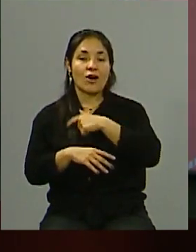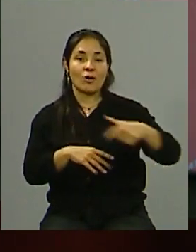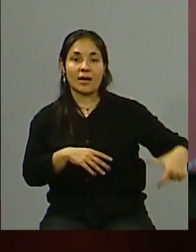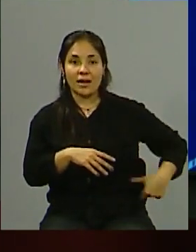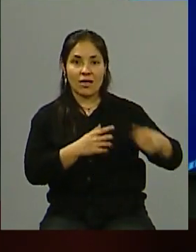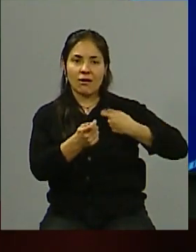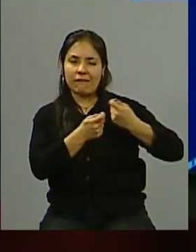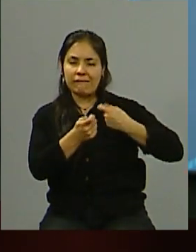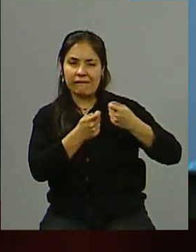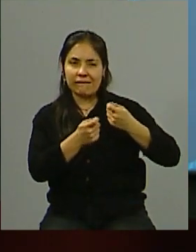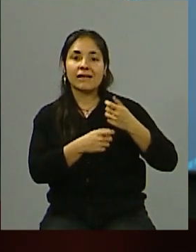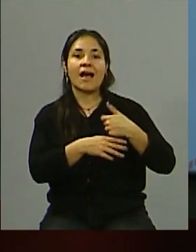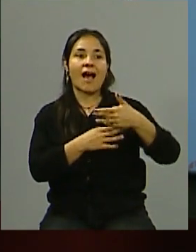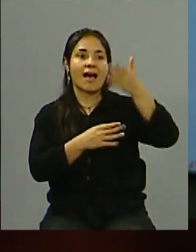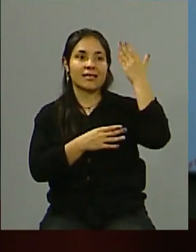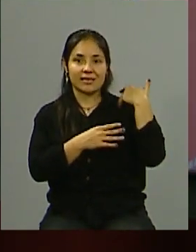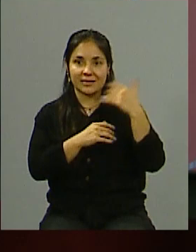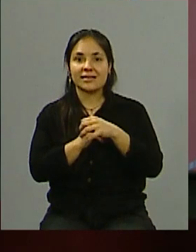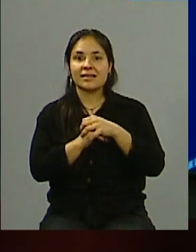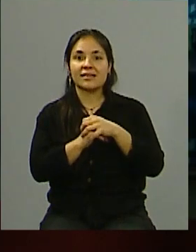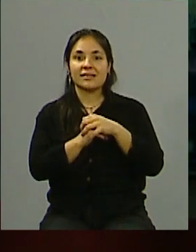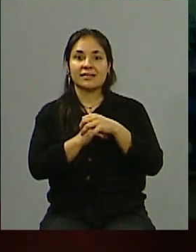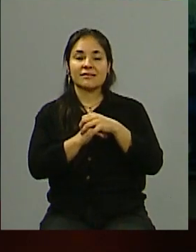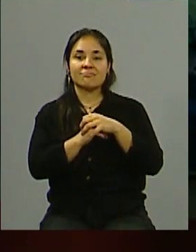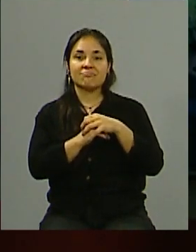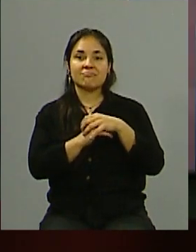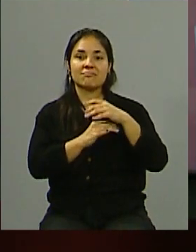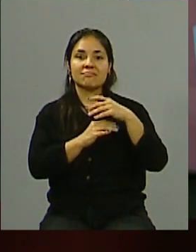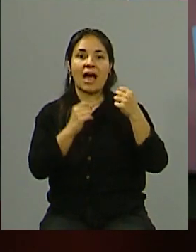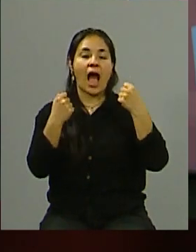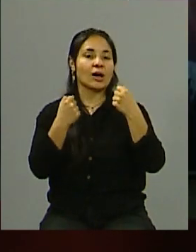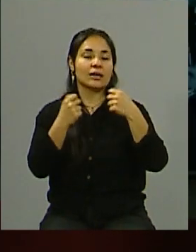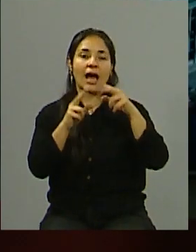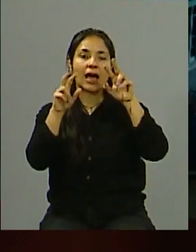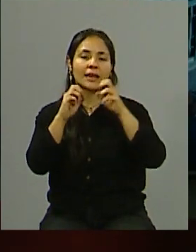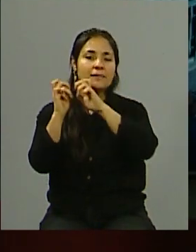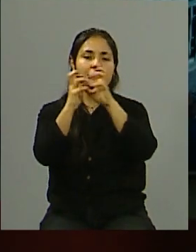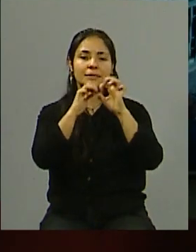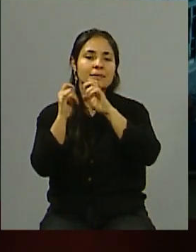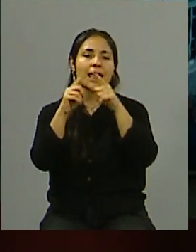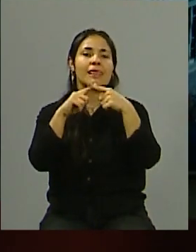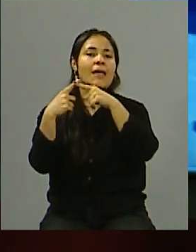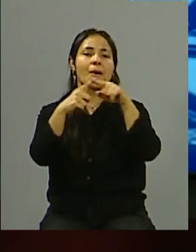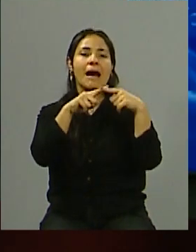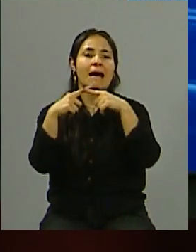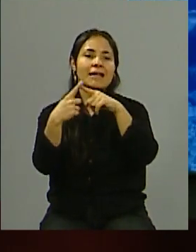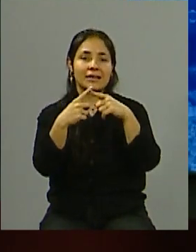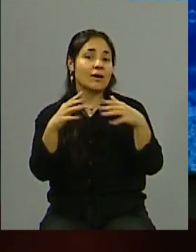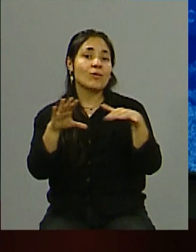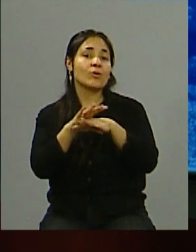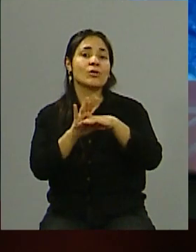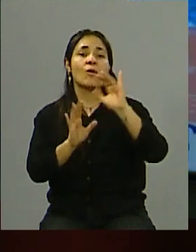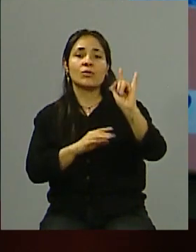hace mucho tiempo cuando se planteó que se venía el primer debate, lo relacionó con que la Universidad de Santiago del